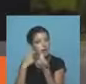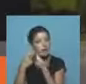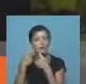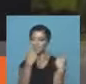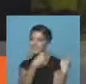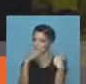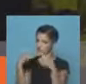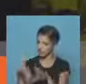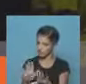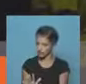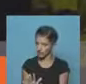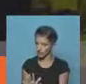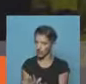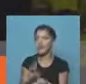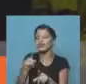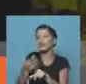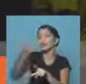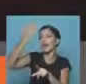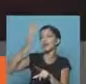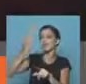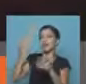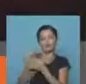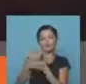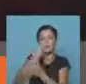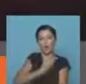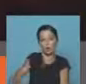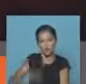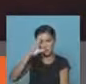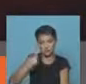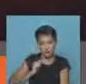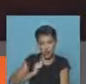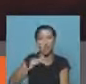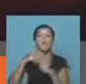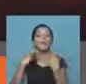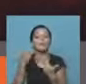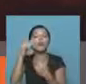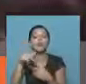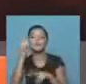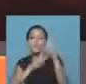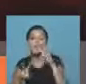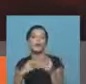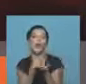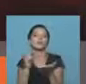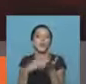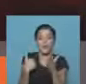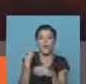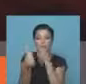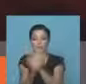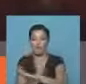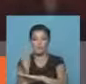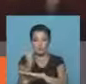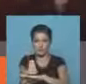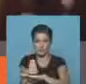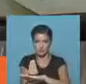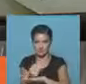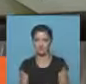como reacción a la dictadura de Stroessner. En este caso, lo que están tratando de hacer es incorporar la posibilidad de una reelección. No podemos no decir que hubo un